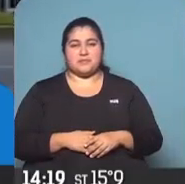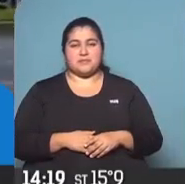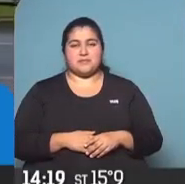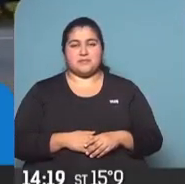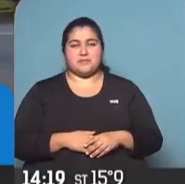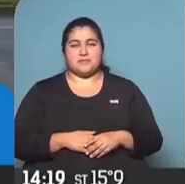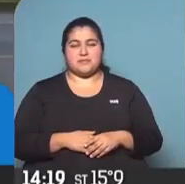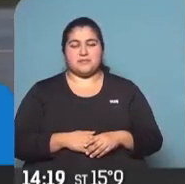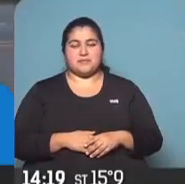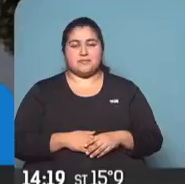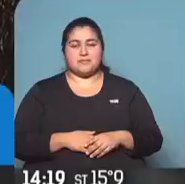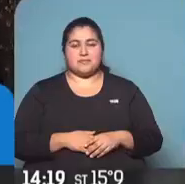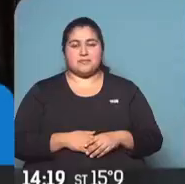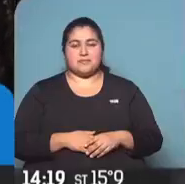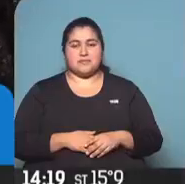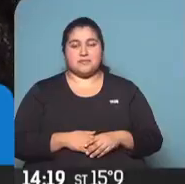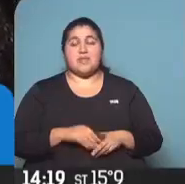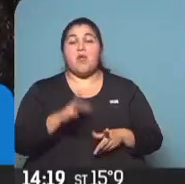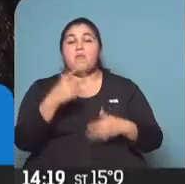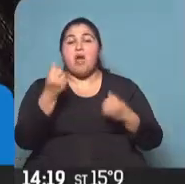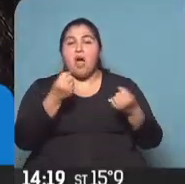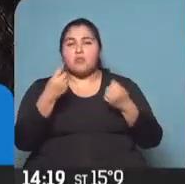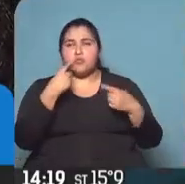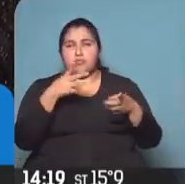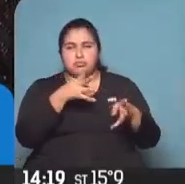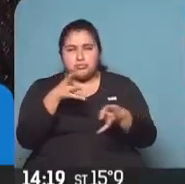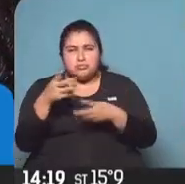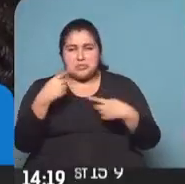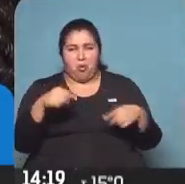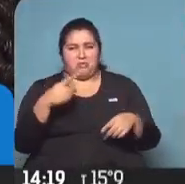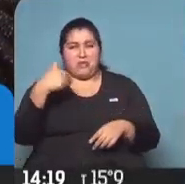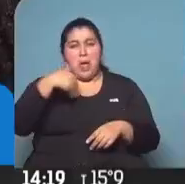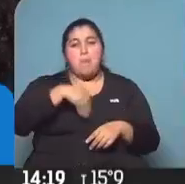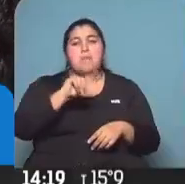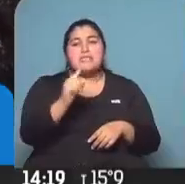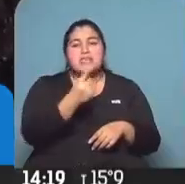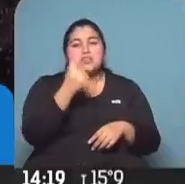vehículos de combate m 113